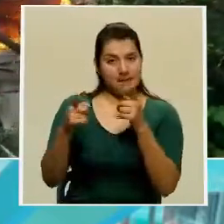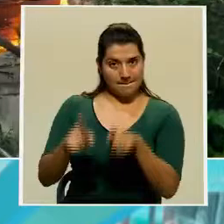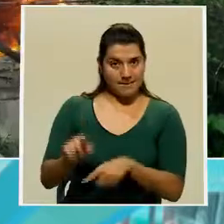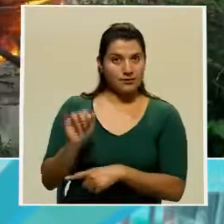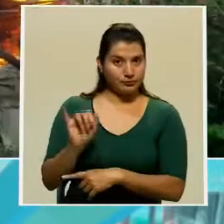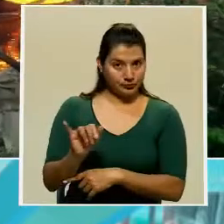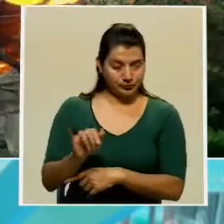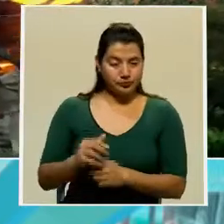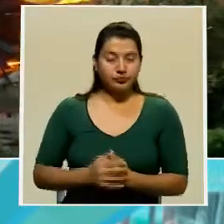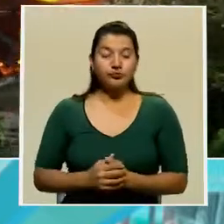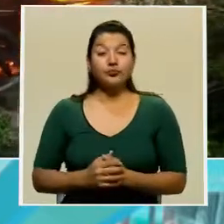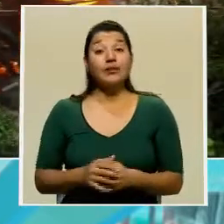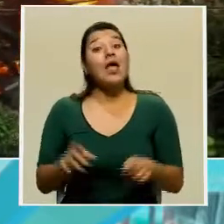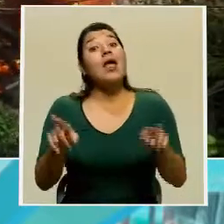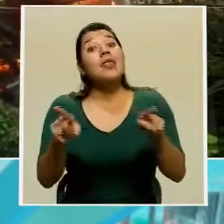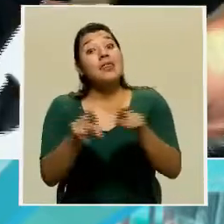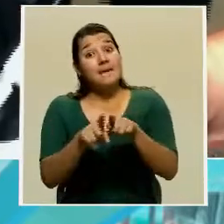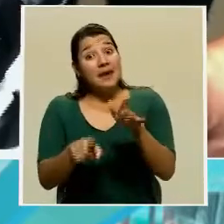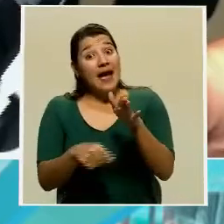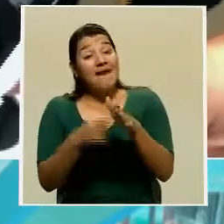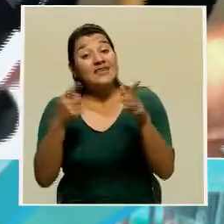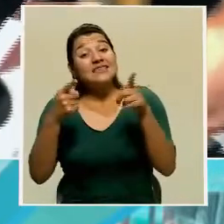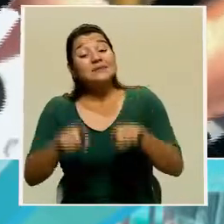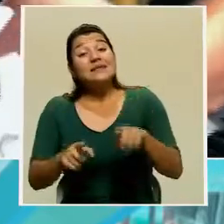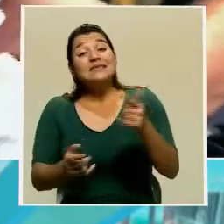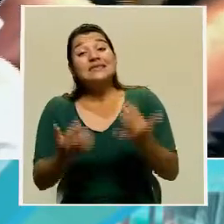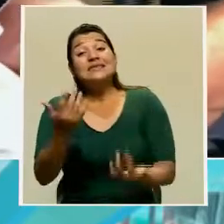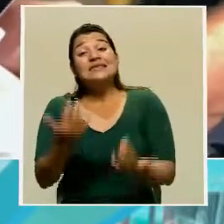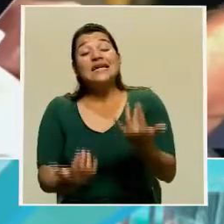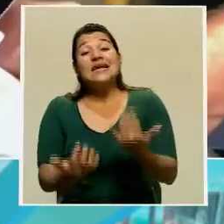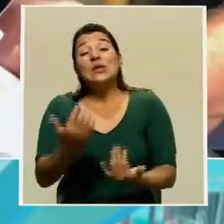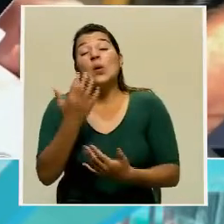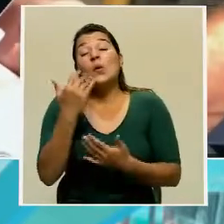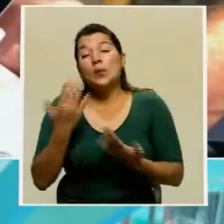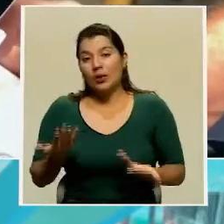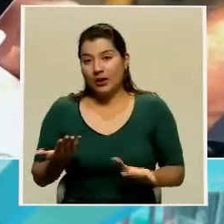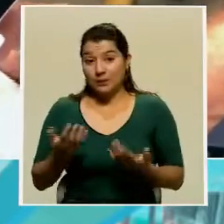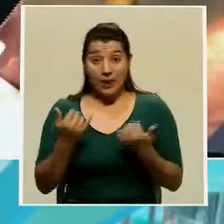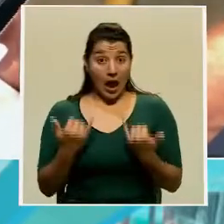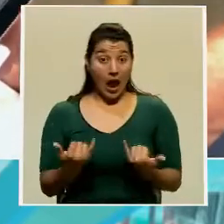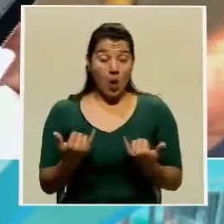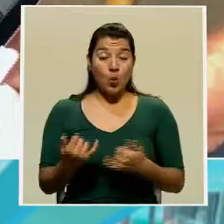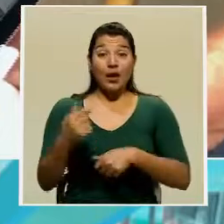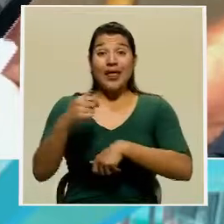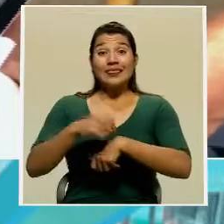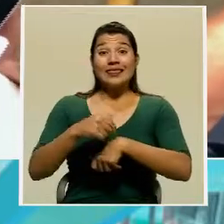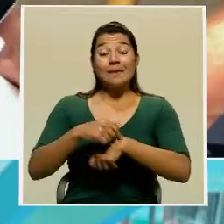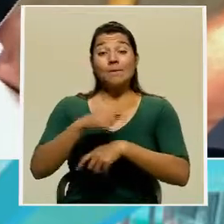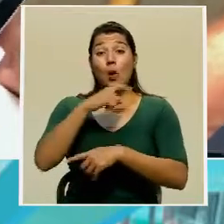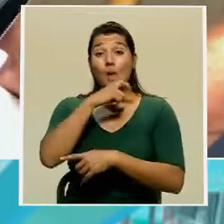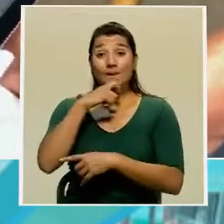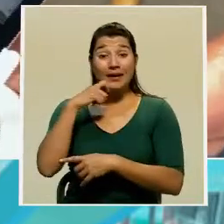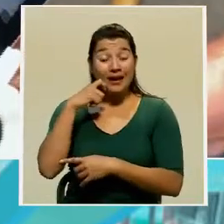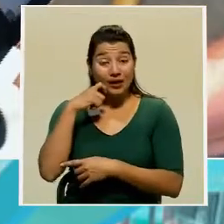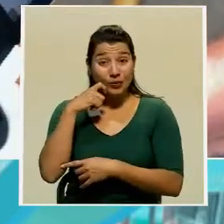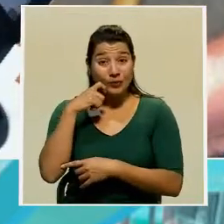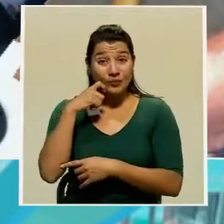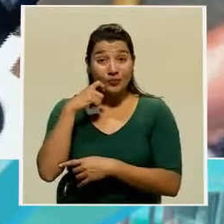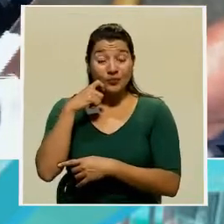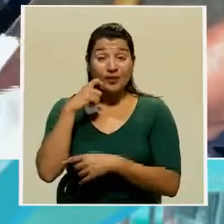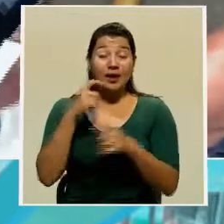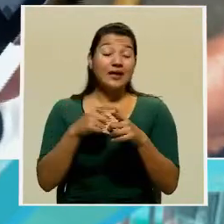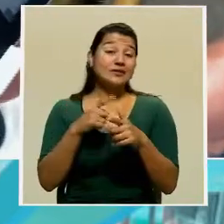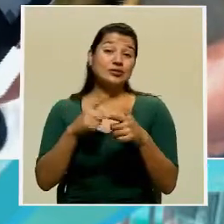incendios. Otro es también, ahora en época de verano, donde se